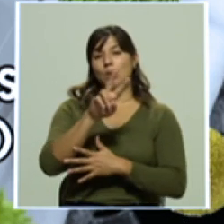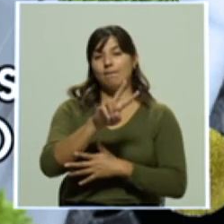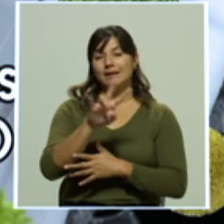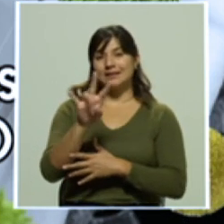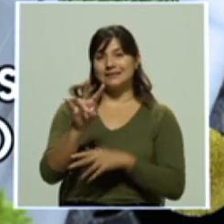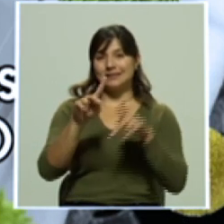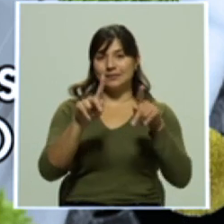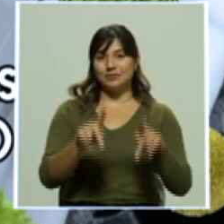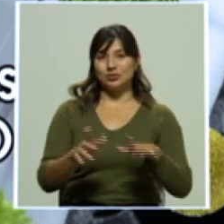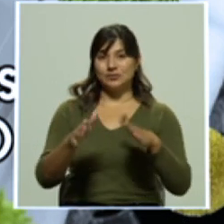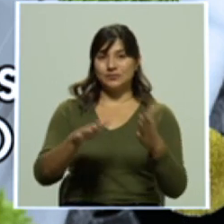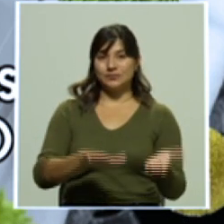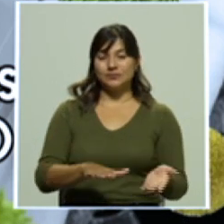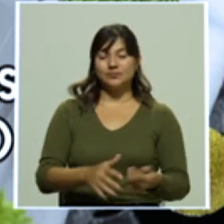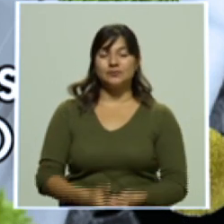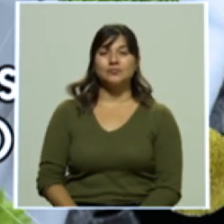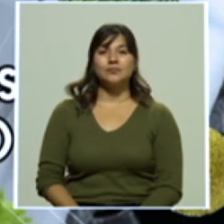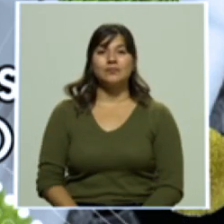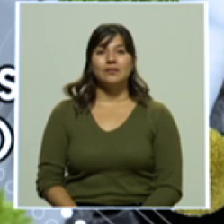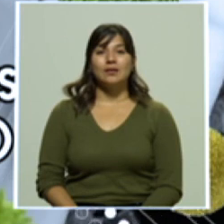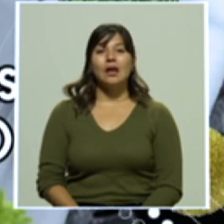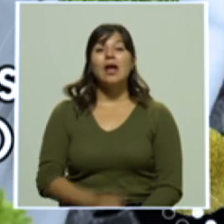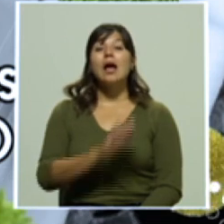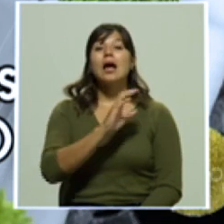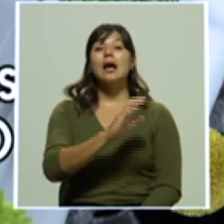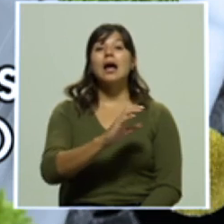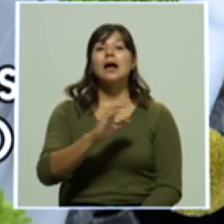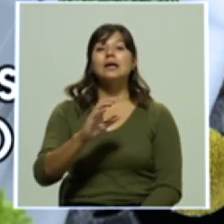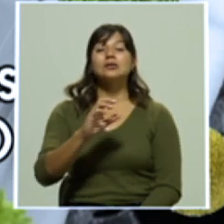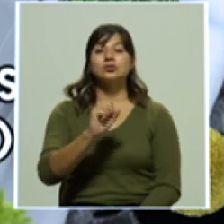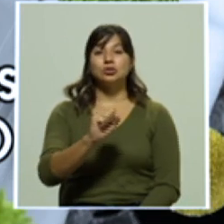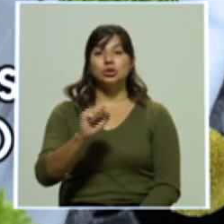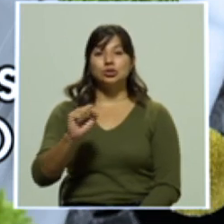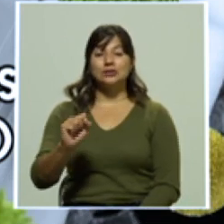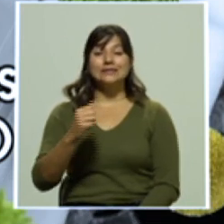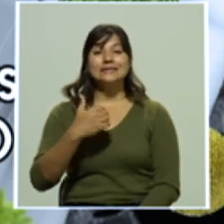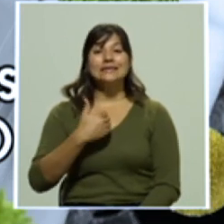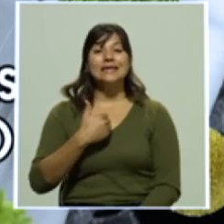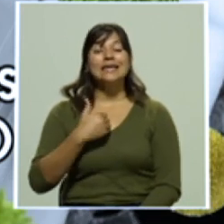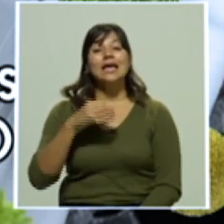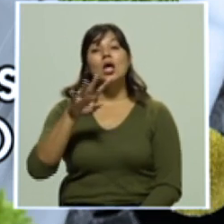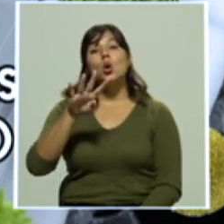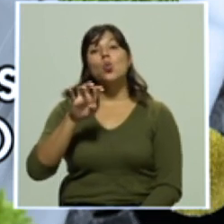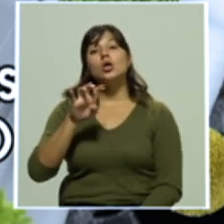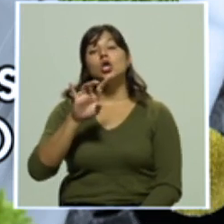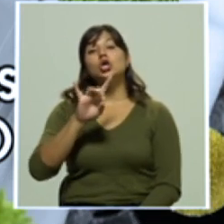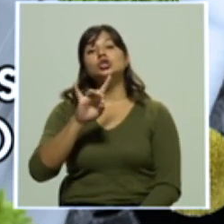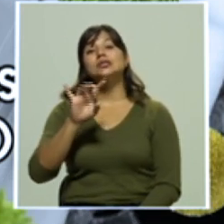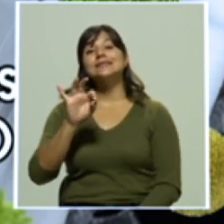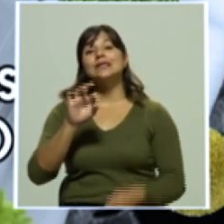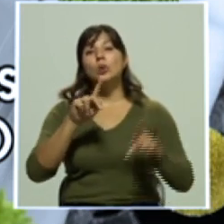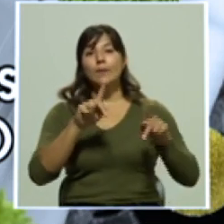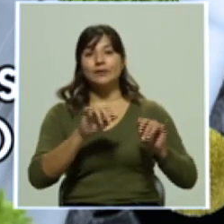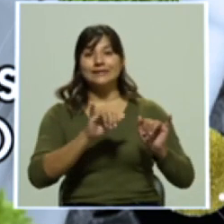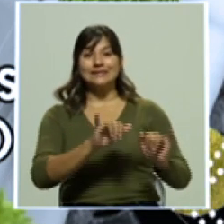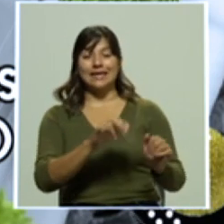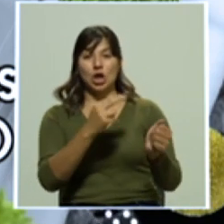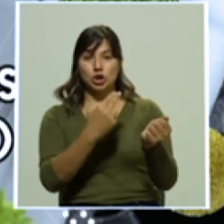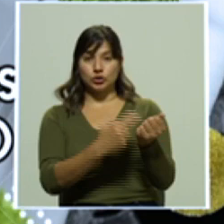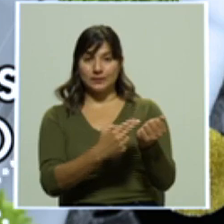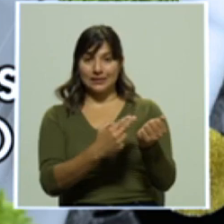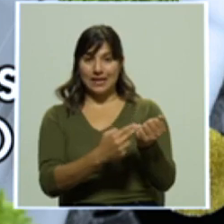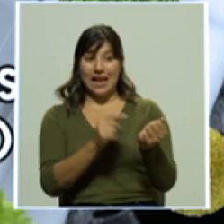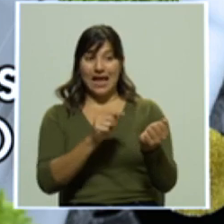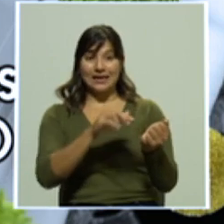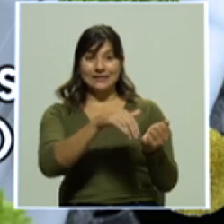1.527 decesos. La Caja tiene 489 personas hospitalizadas, de las